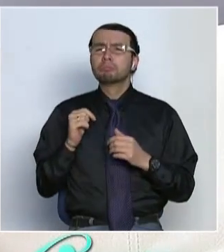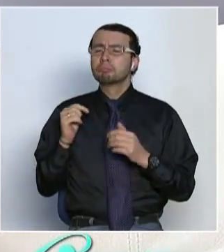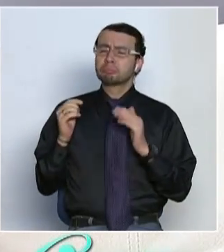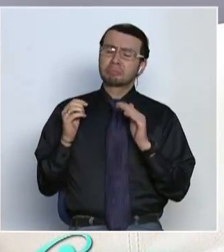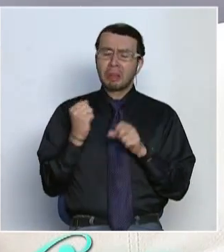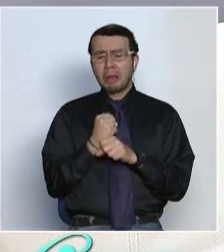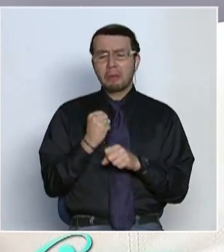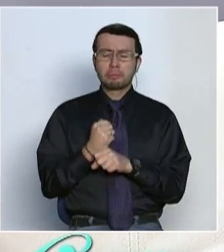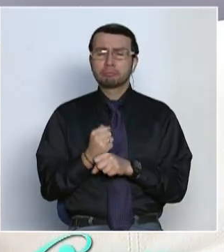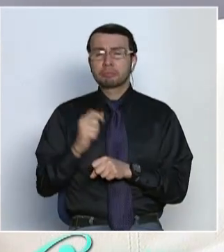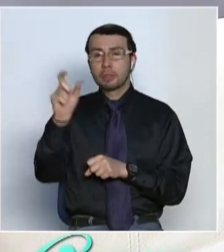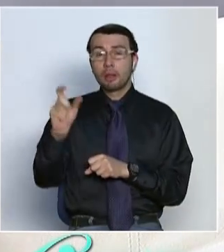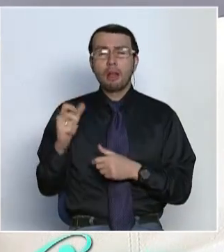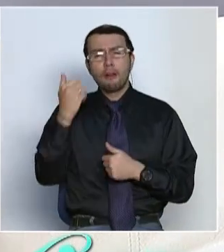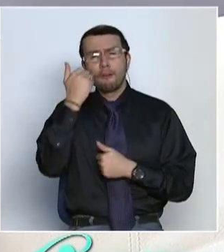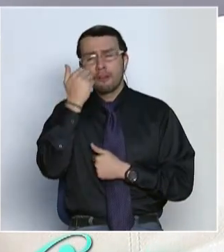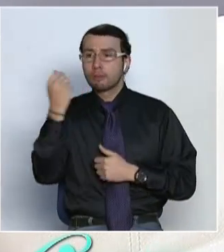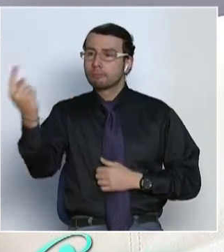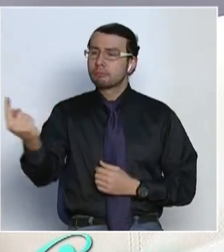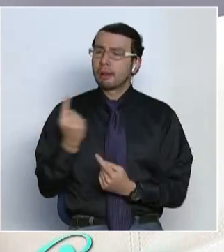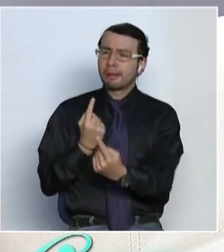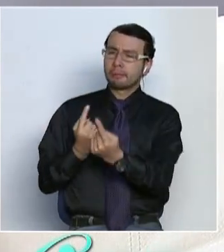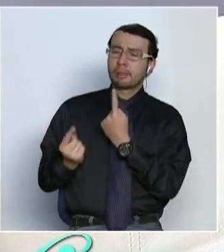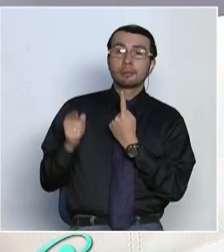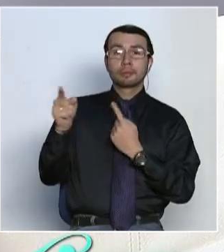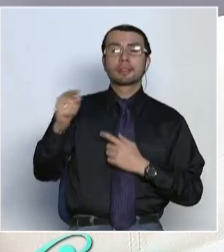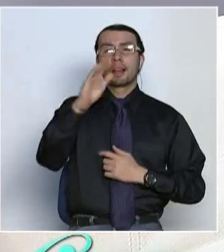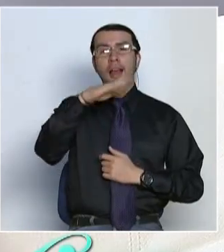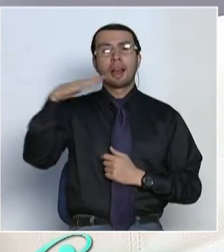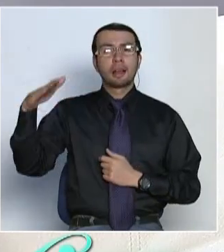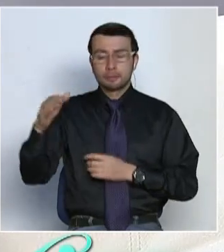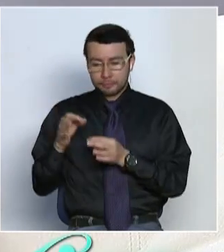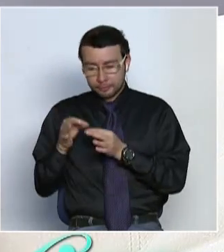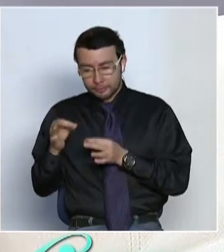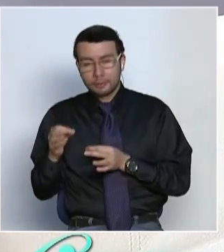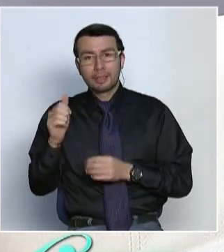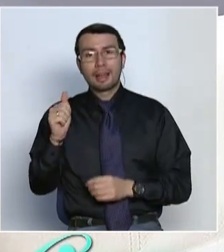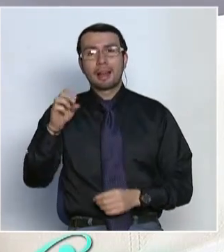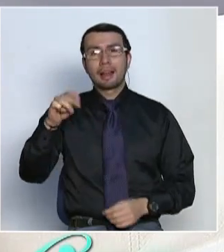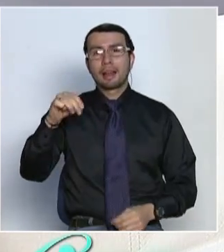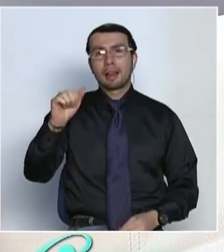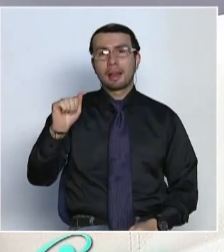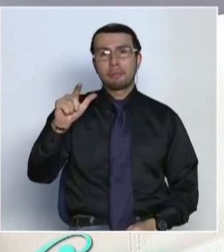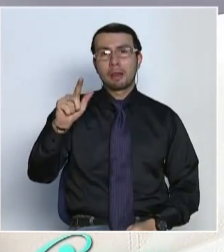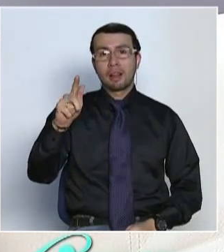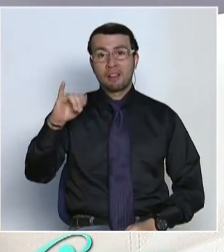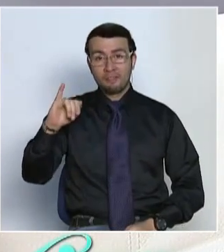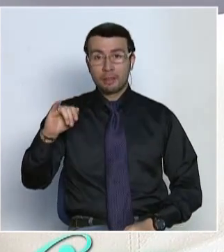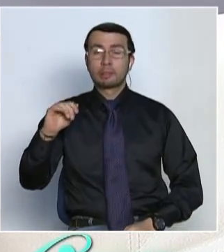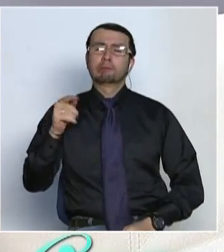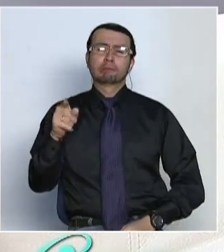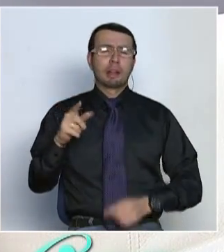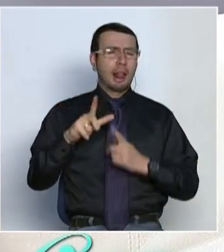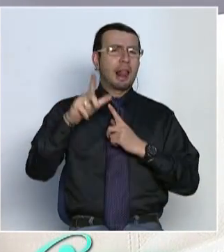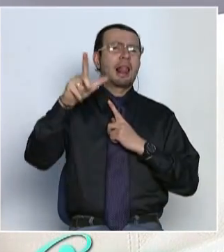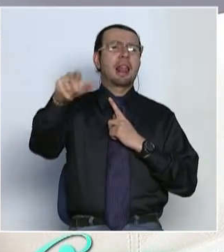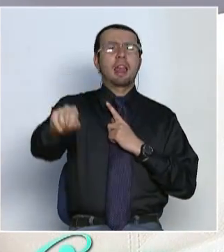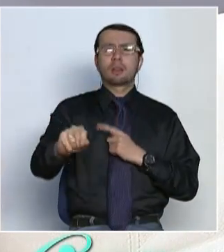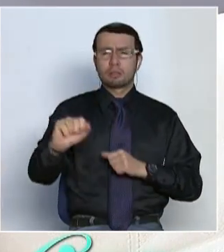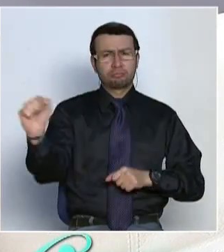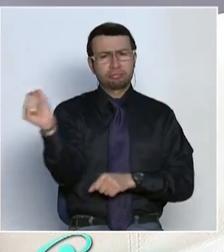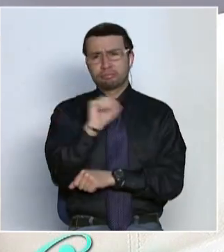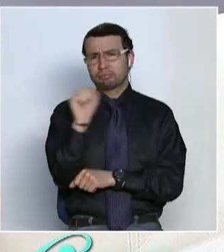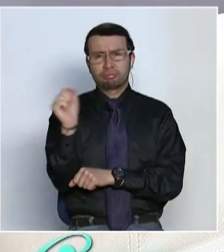llegaban unos pacientes de Antioquia, de Amalfi, Antioquia, muy lejos de Manizales, muchas horas de viaje